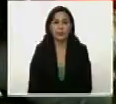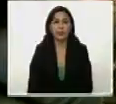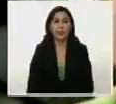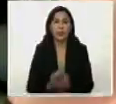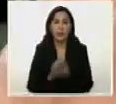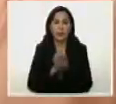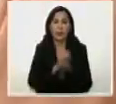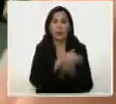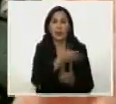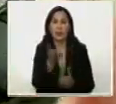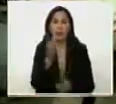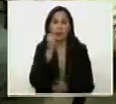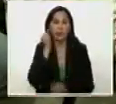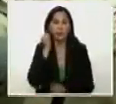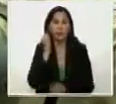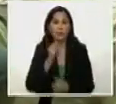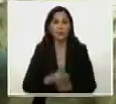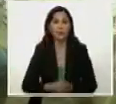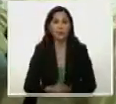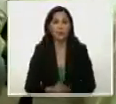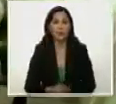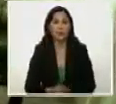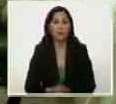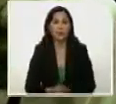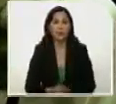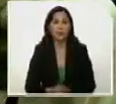Compañeros, compañeras.